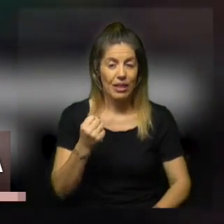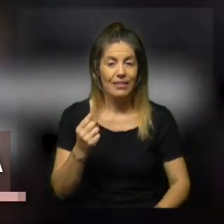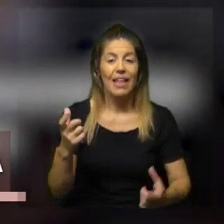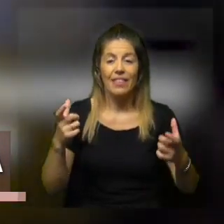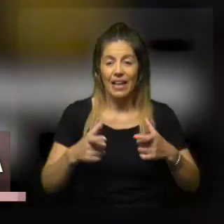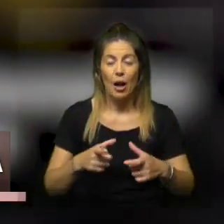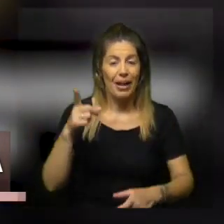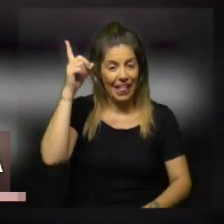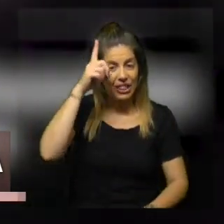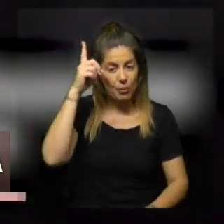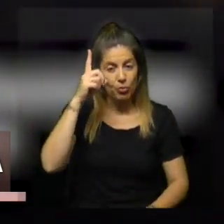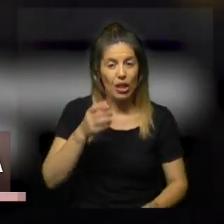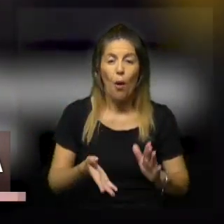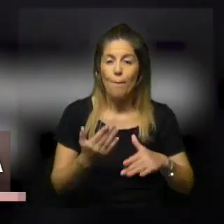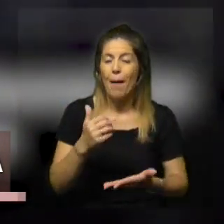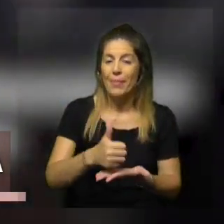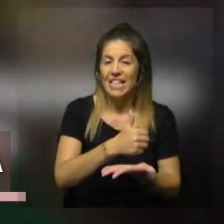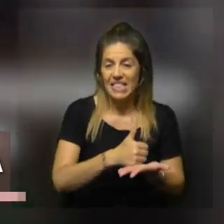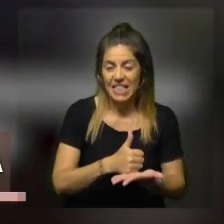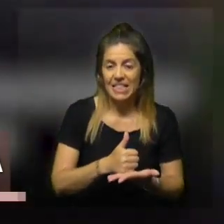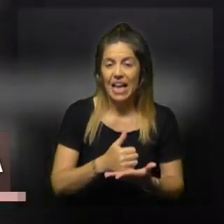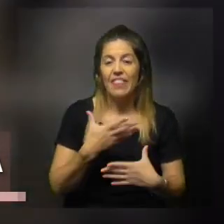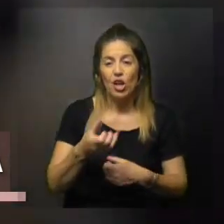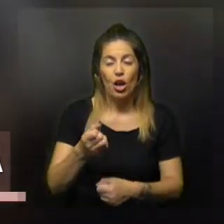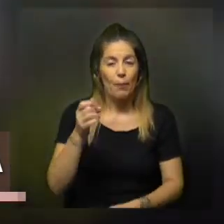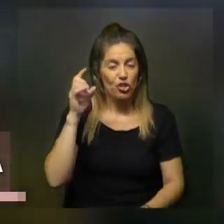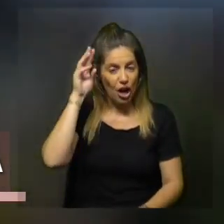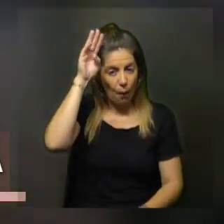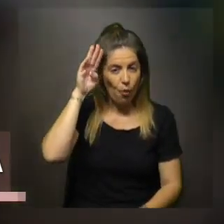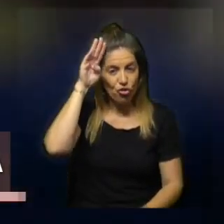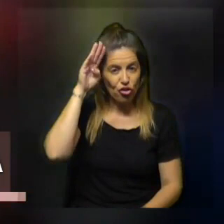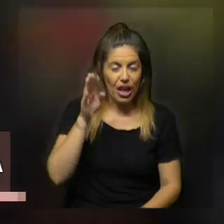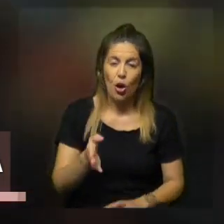tiene una presencia del bolsonarismo muy importante a nivel